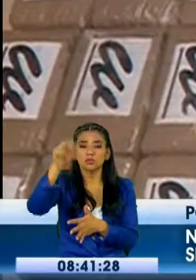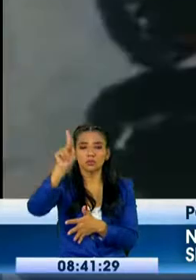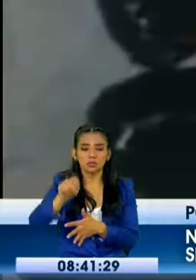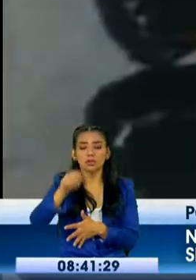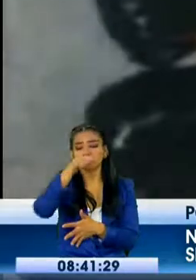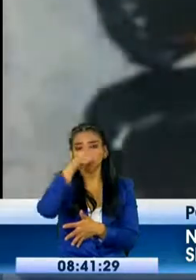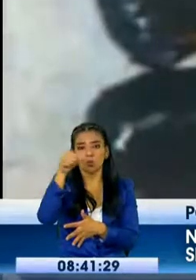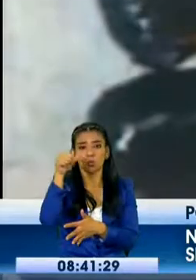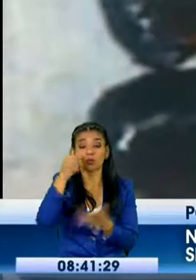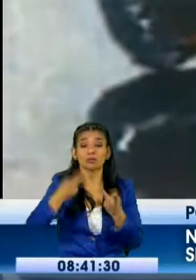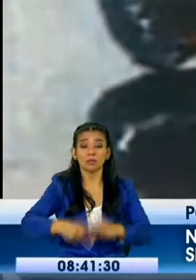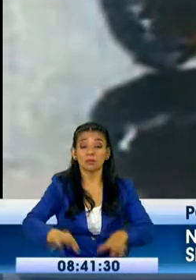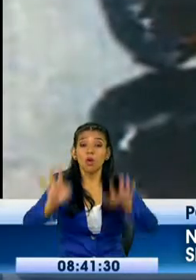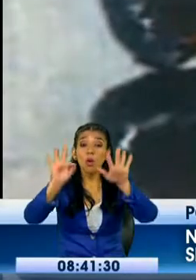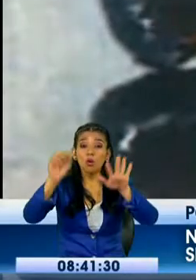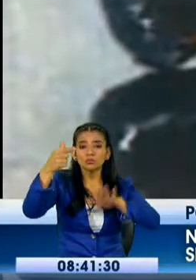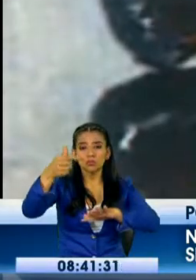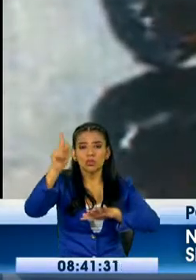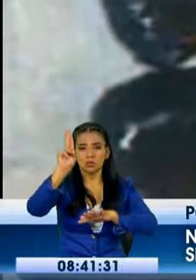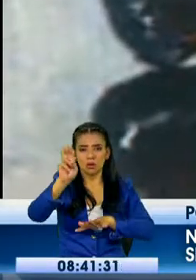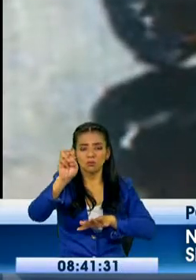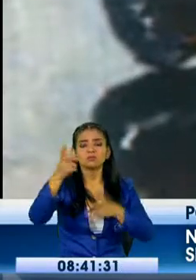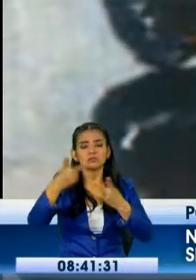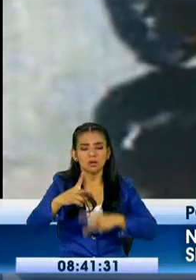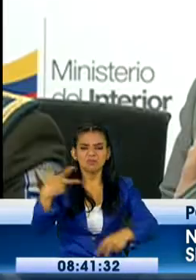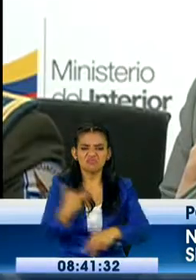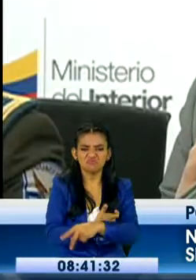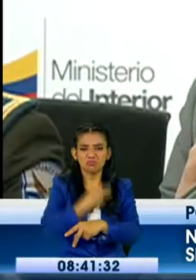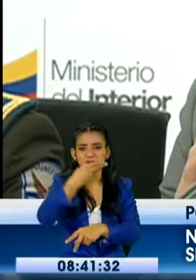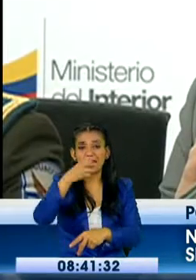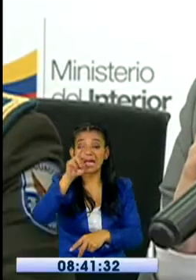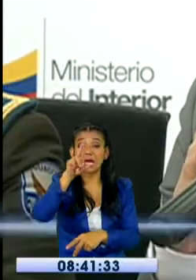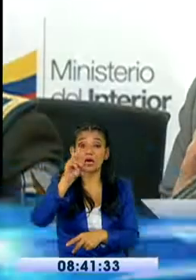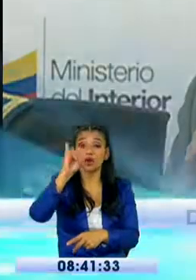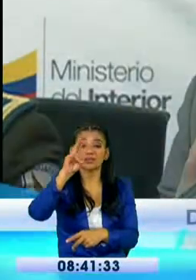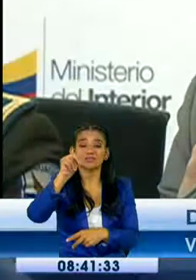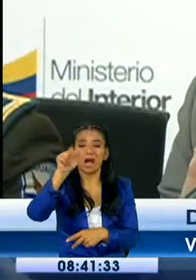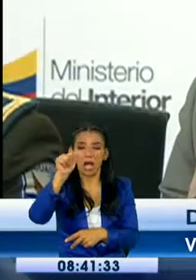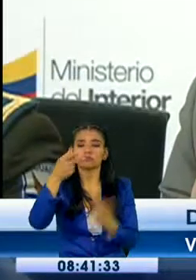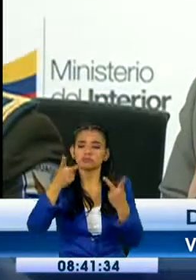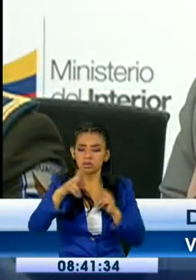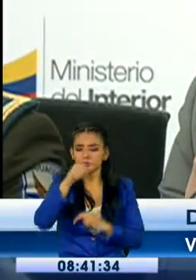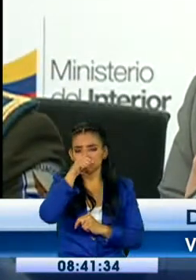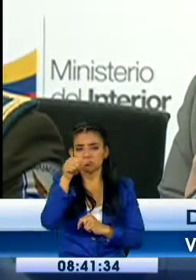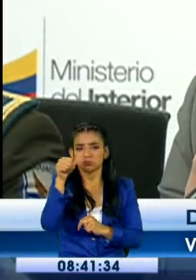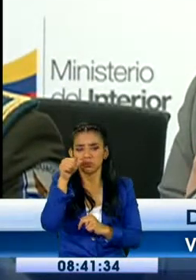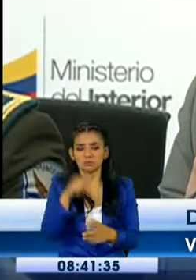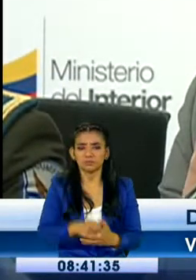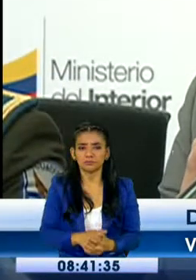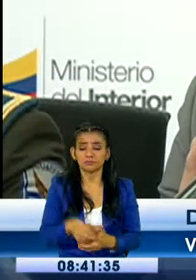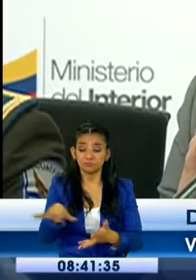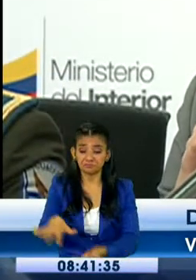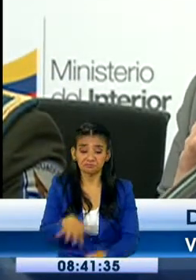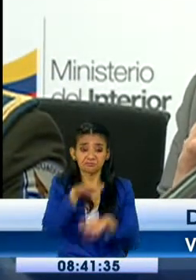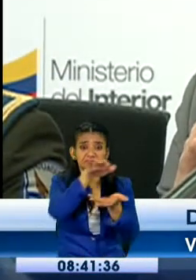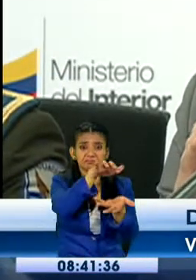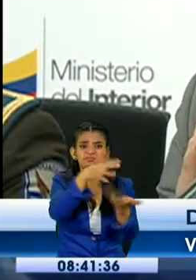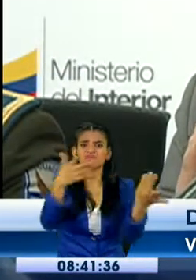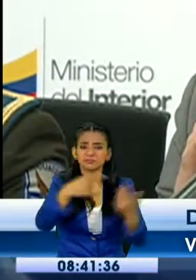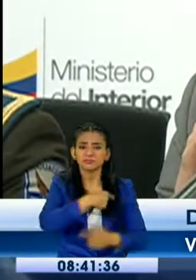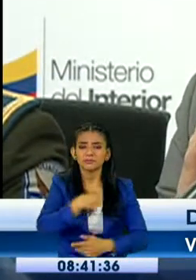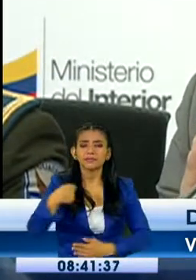cocaína y 8 kilogramos de heroína. Potencialmente buscaba enviar este alcaloide a la República de